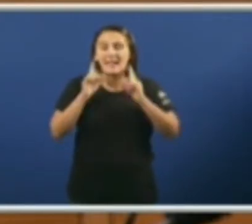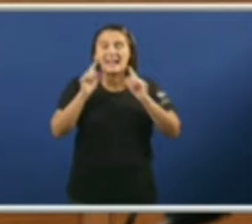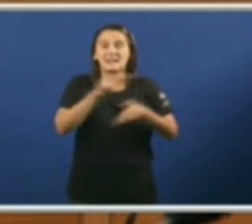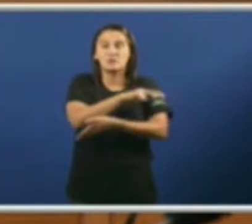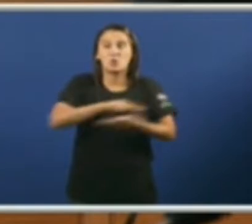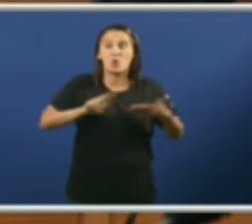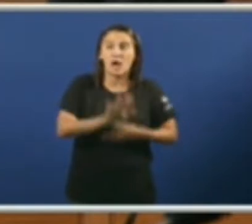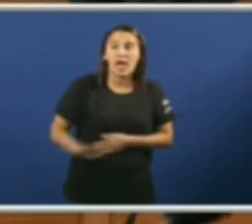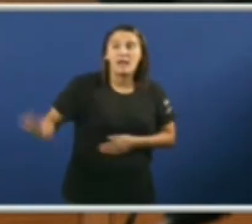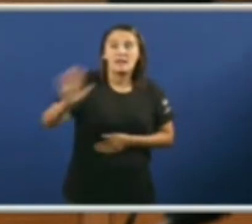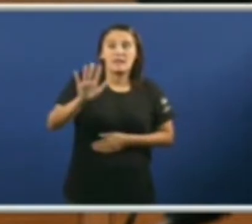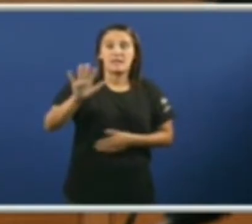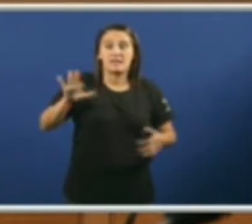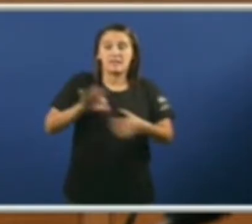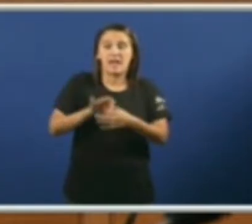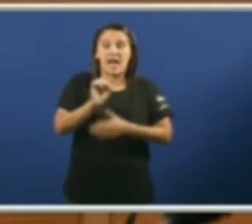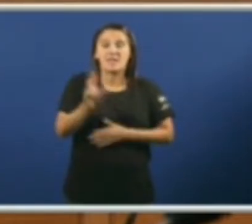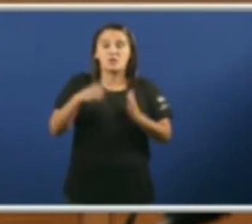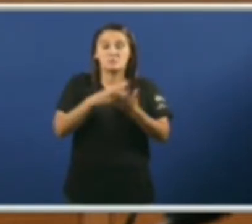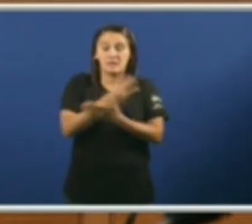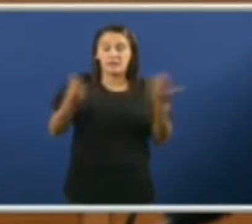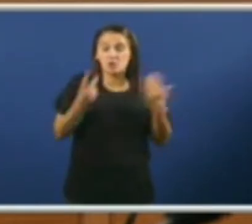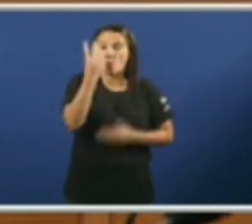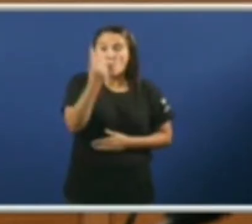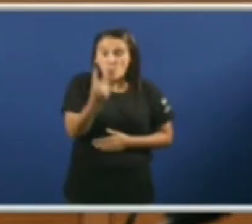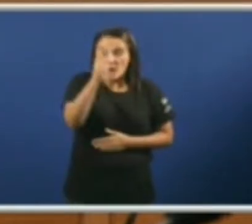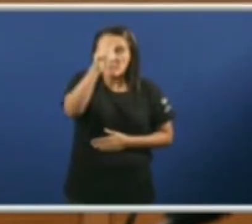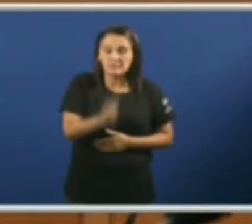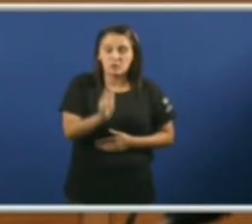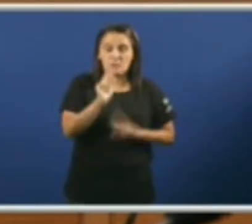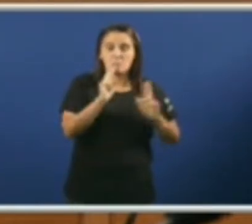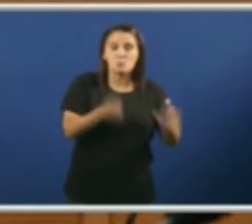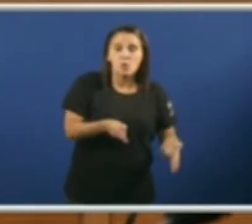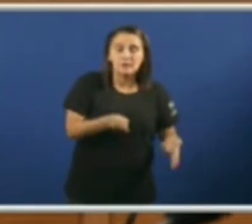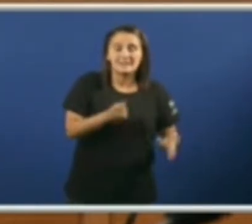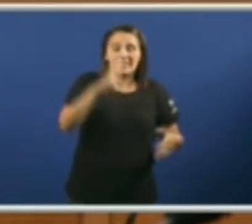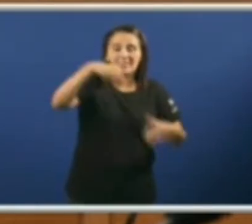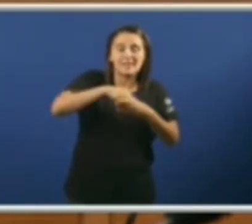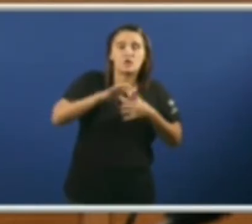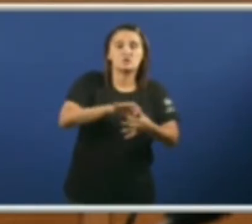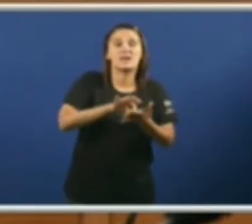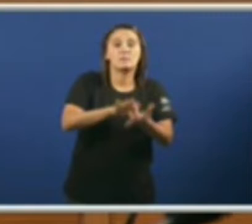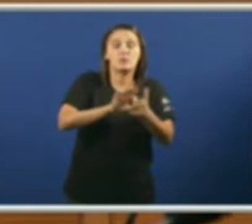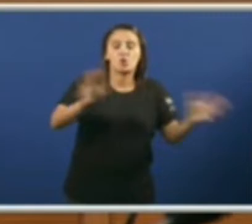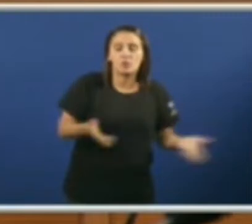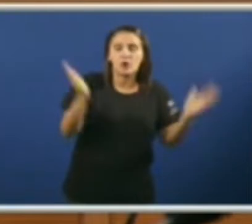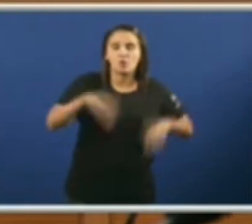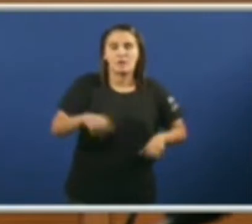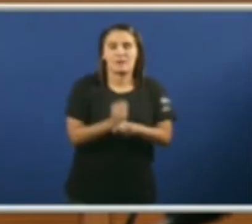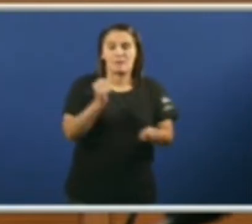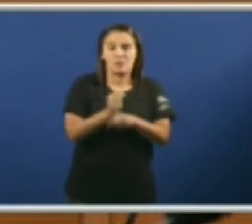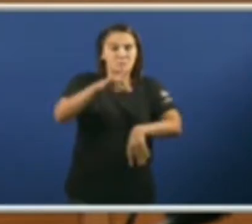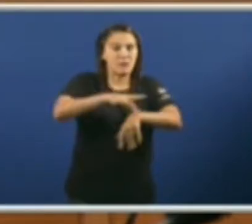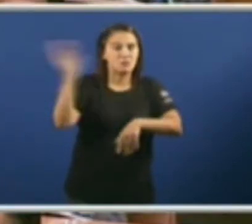de 2018 morre unha persoa nun servicio de urxencias no que non había persoal médico para